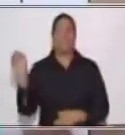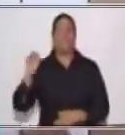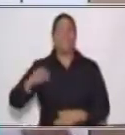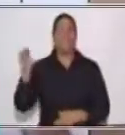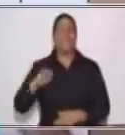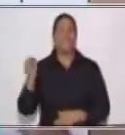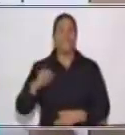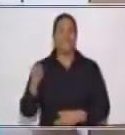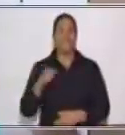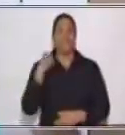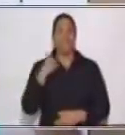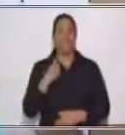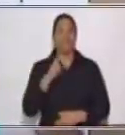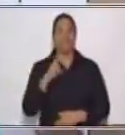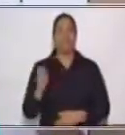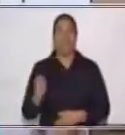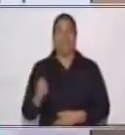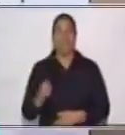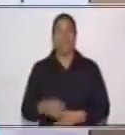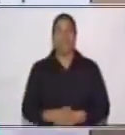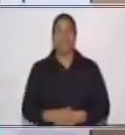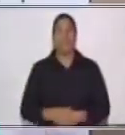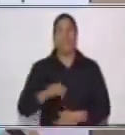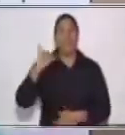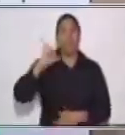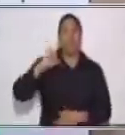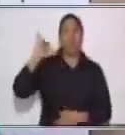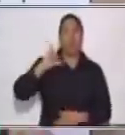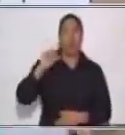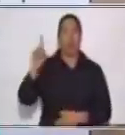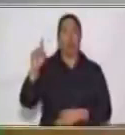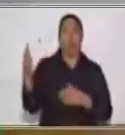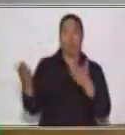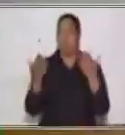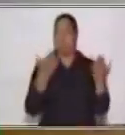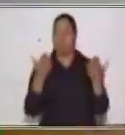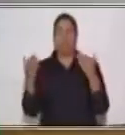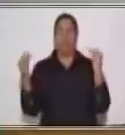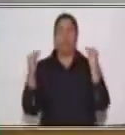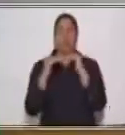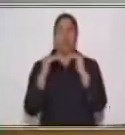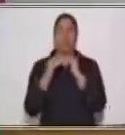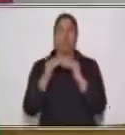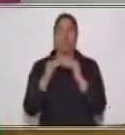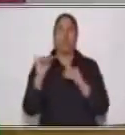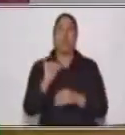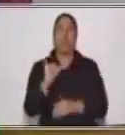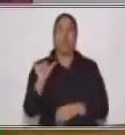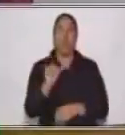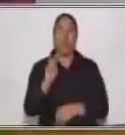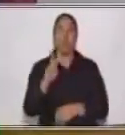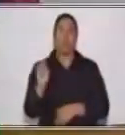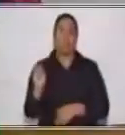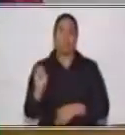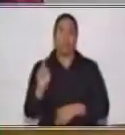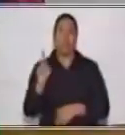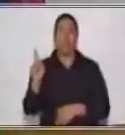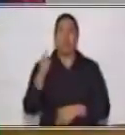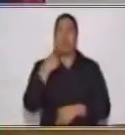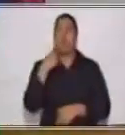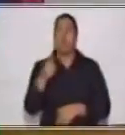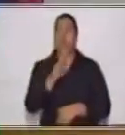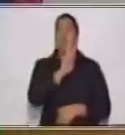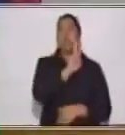satisface la igualdad, porque mi ecuación decía que 2x más 10 era igual